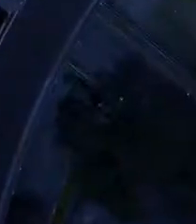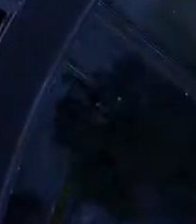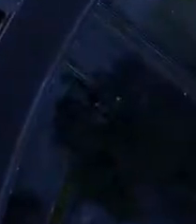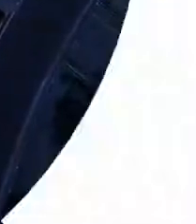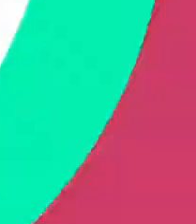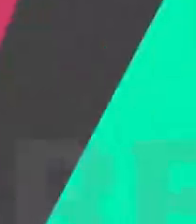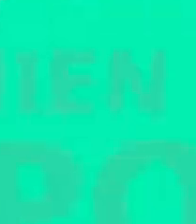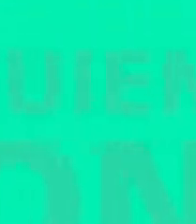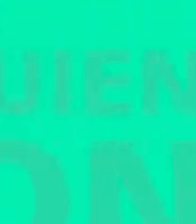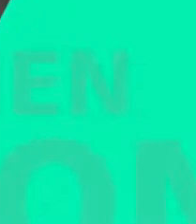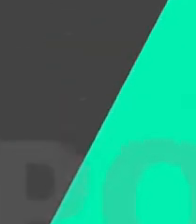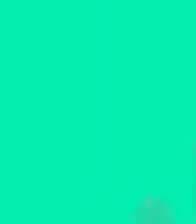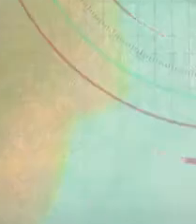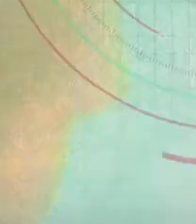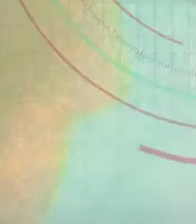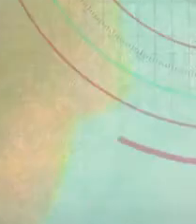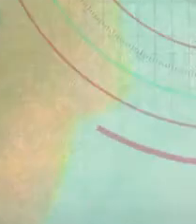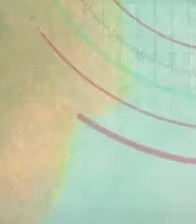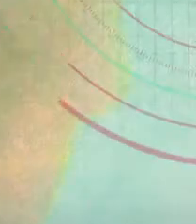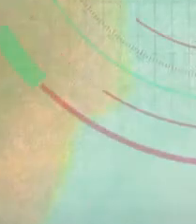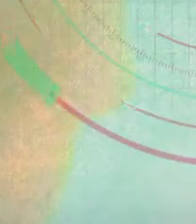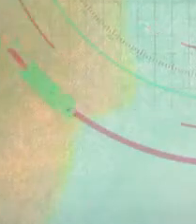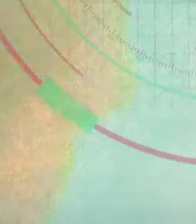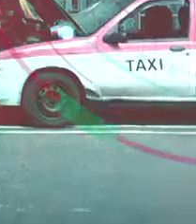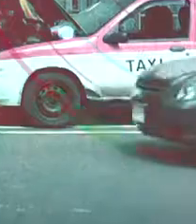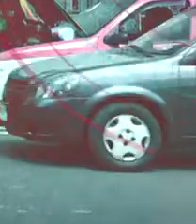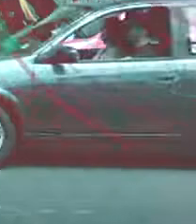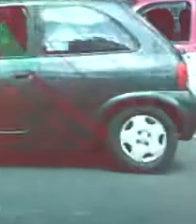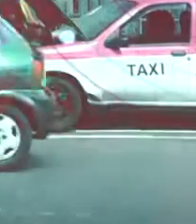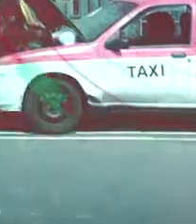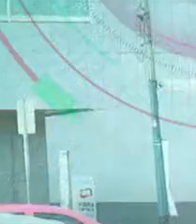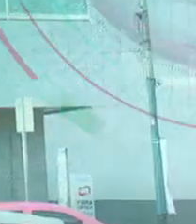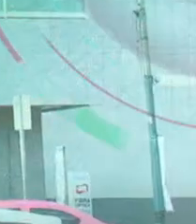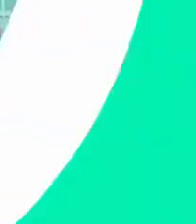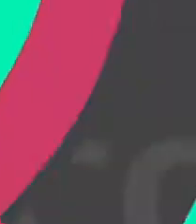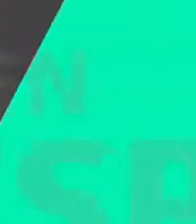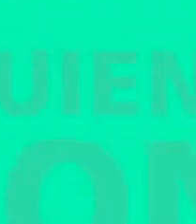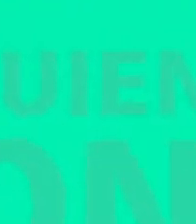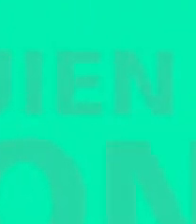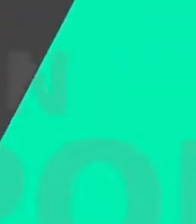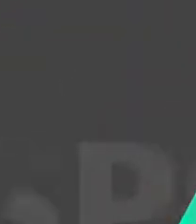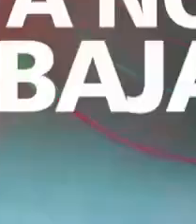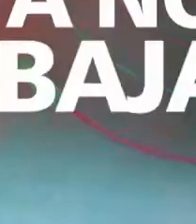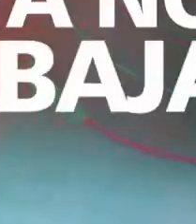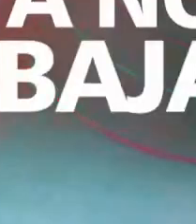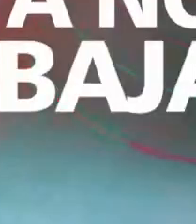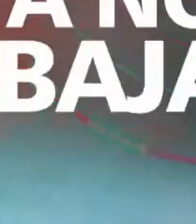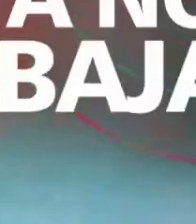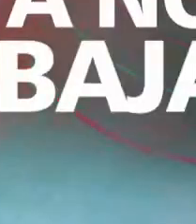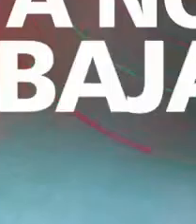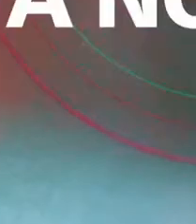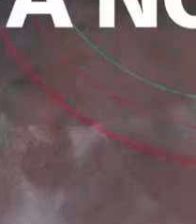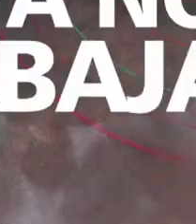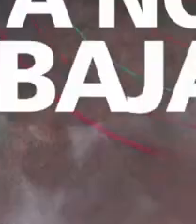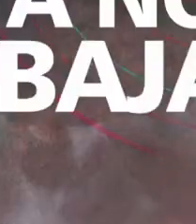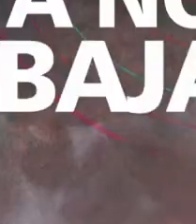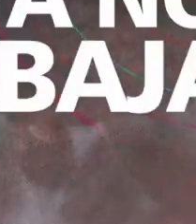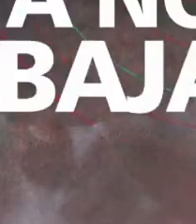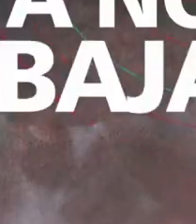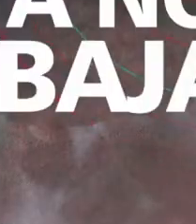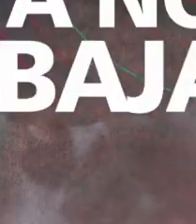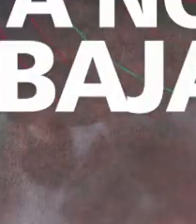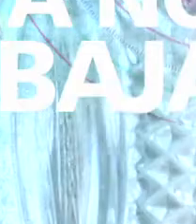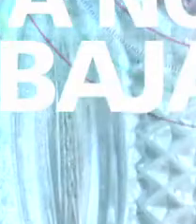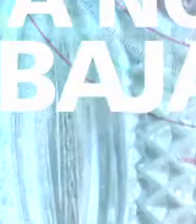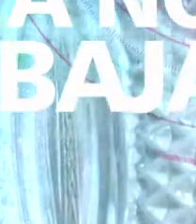en este sentido algunas ramas que también tiene una plata había ratas él empezó a hostigar que era